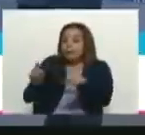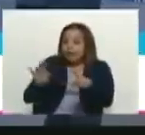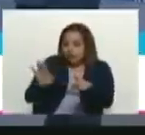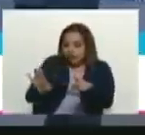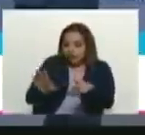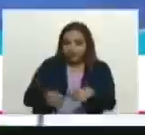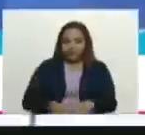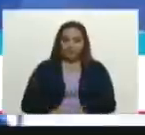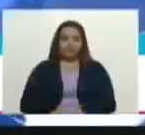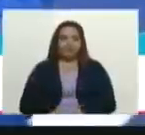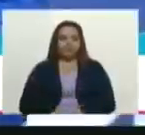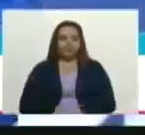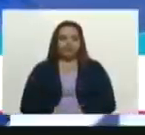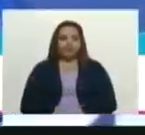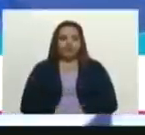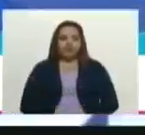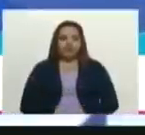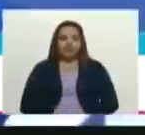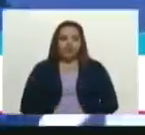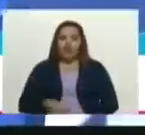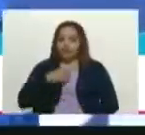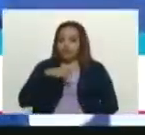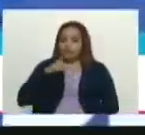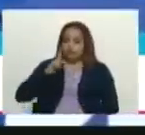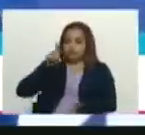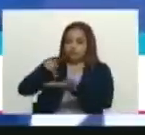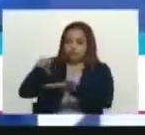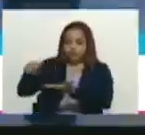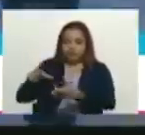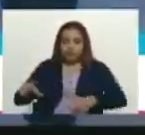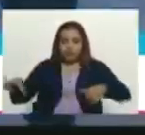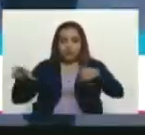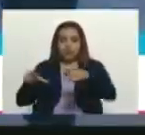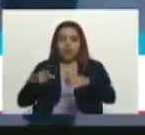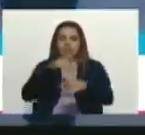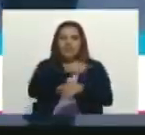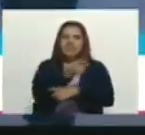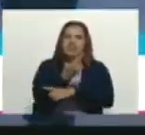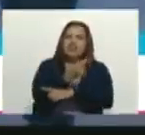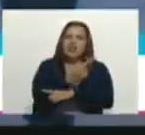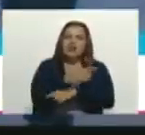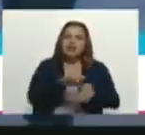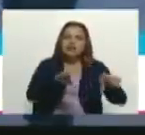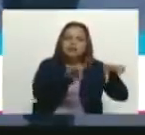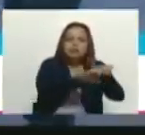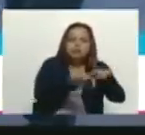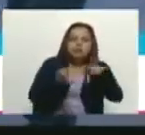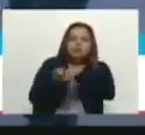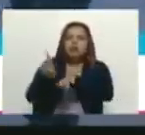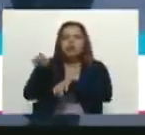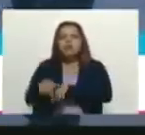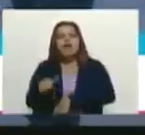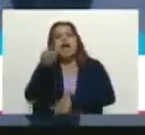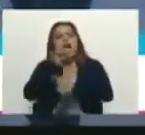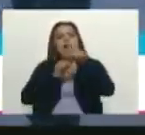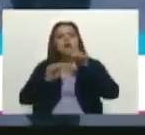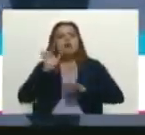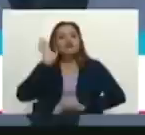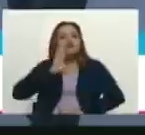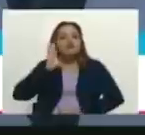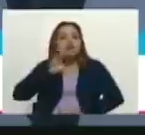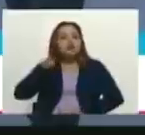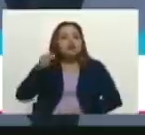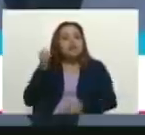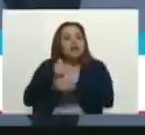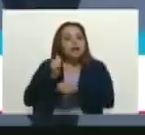Pero, en el momento que llegamos ahí, presidente, ahí faltaba la red de agua servida, que es un trabajo